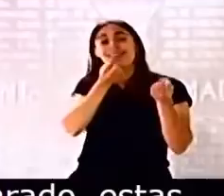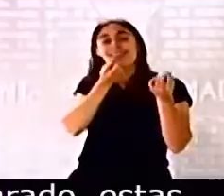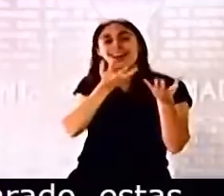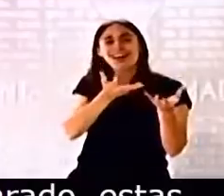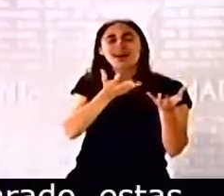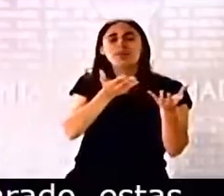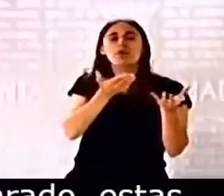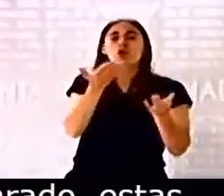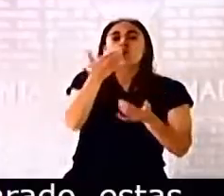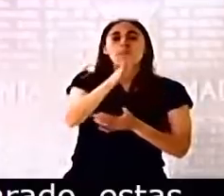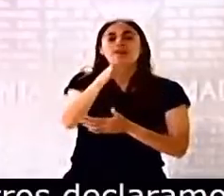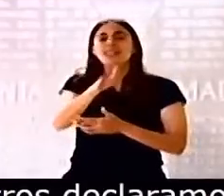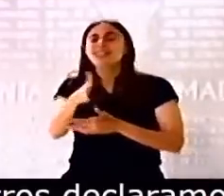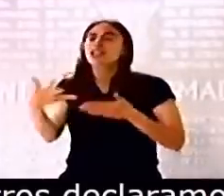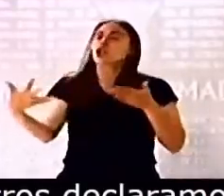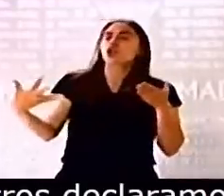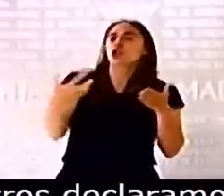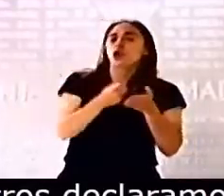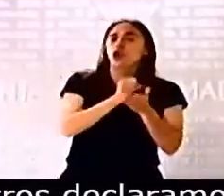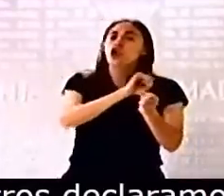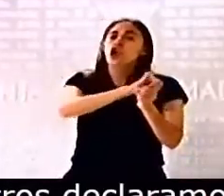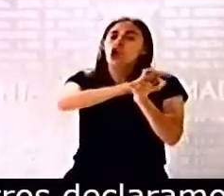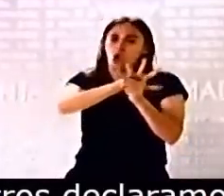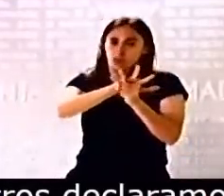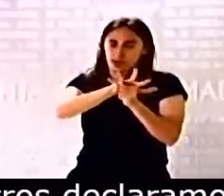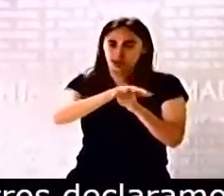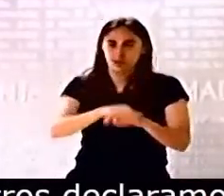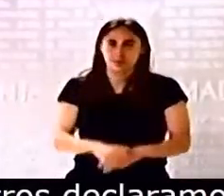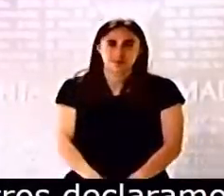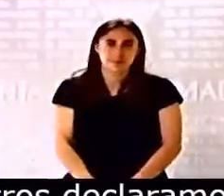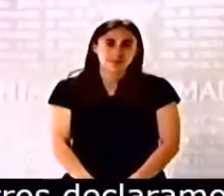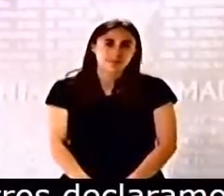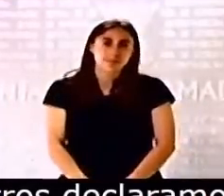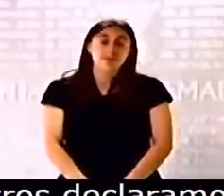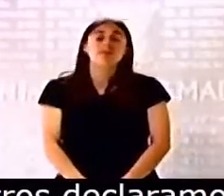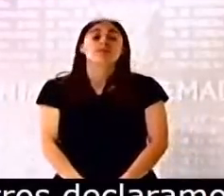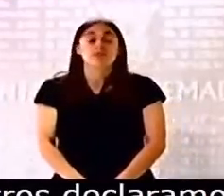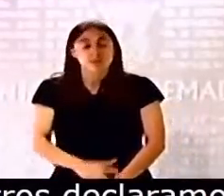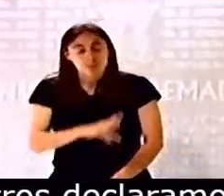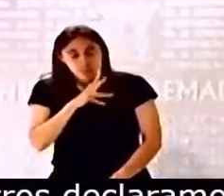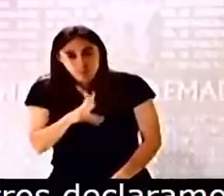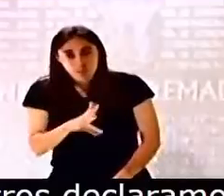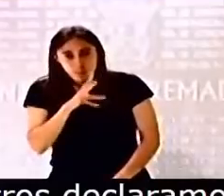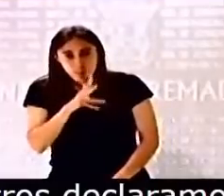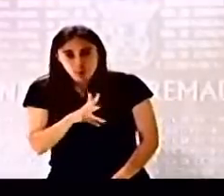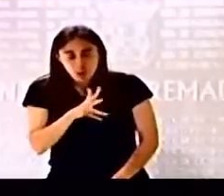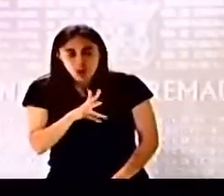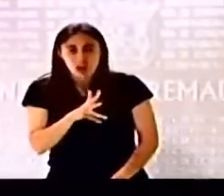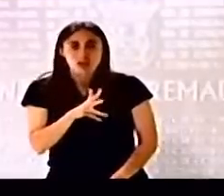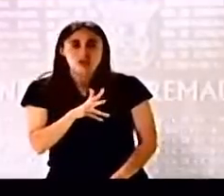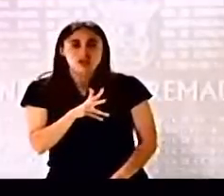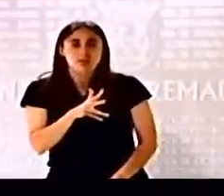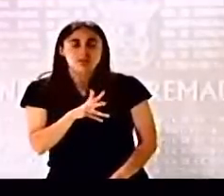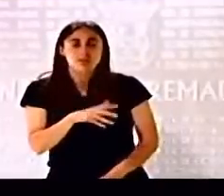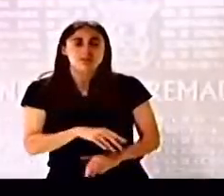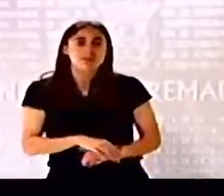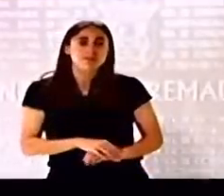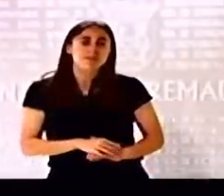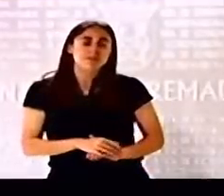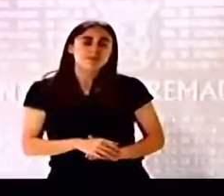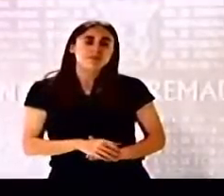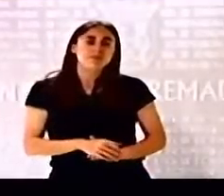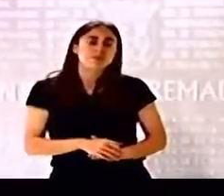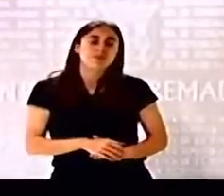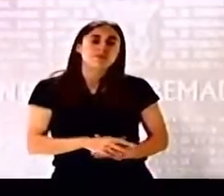los casos que hayan fallecido por COVID. Por eso salimos tan bien parados en